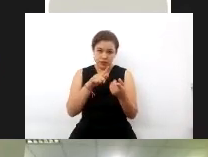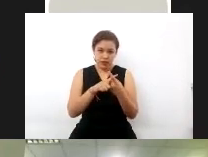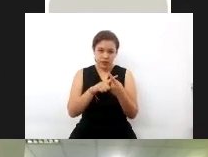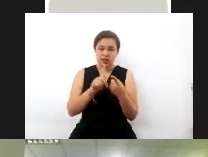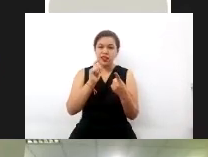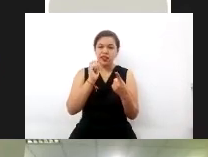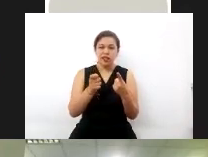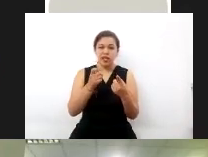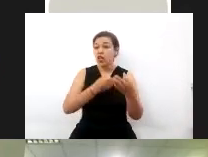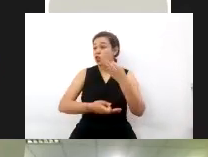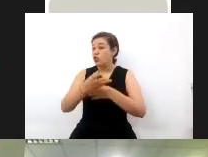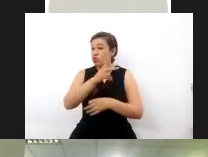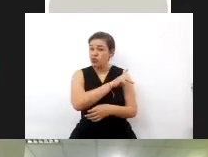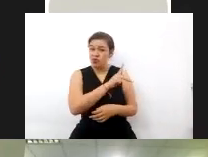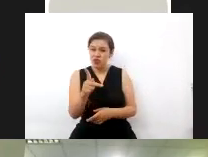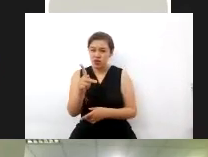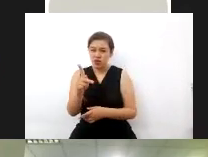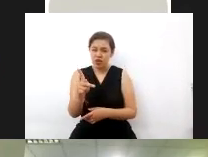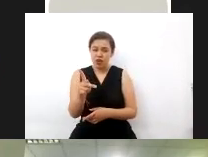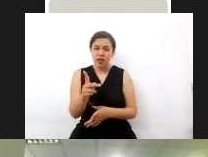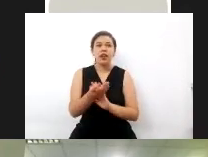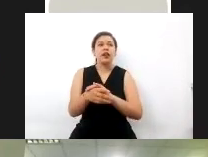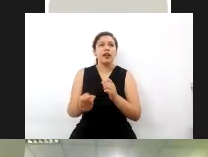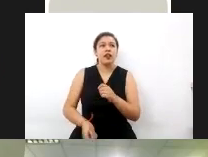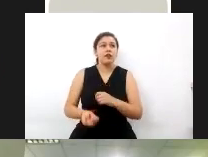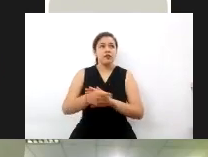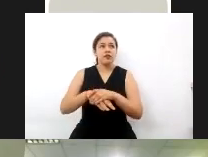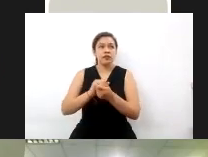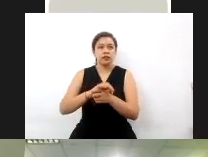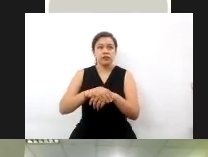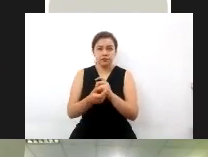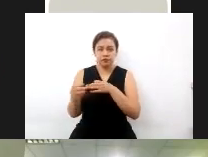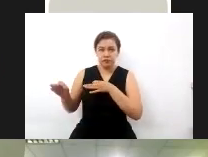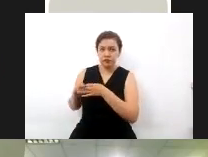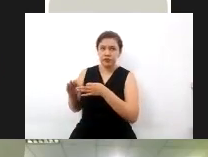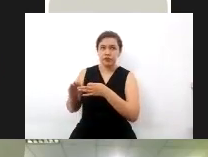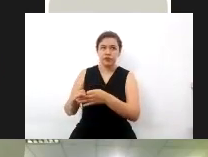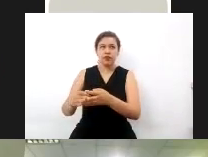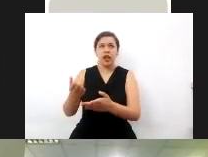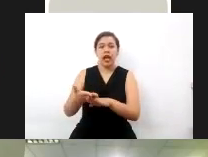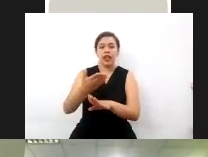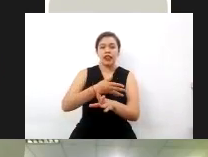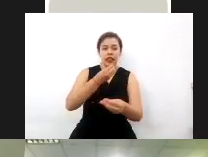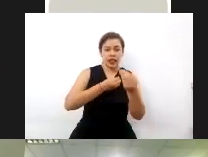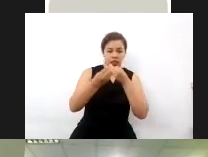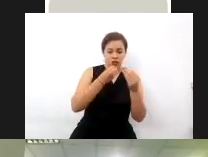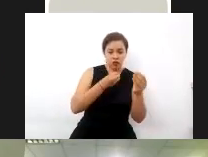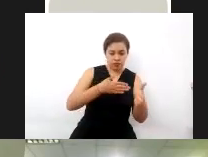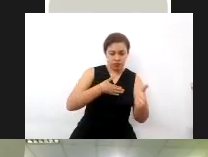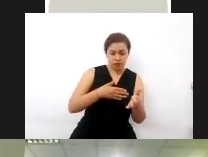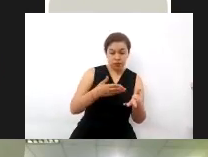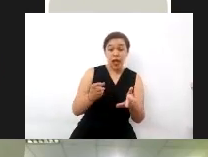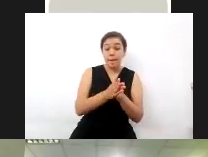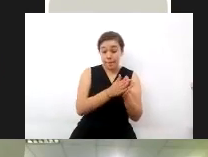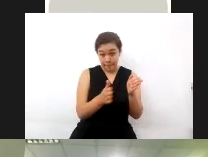todos los aspectos. La primera, pues, es el lavado de manos frecuente antes de preparar los alimentos, durante la preparación,